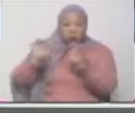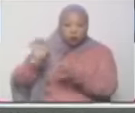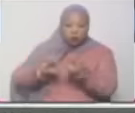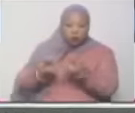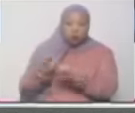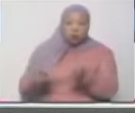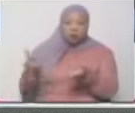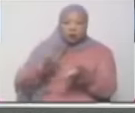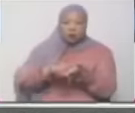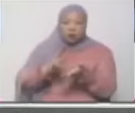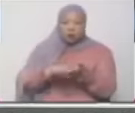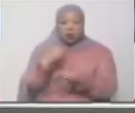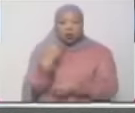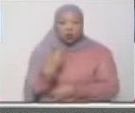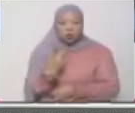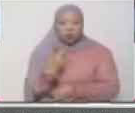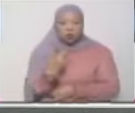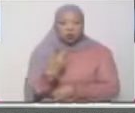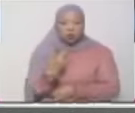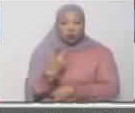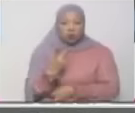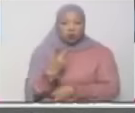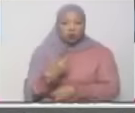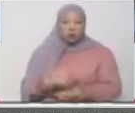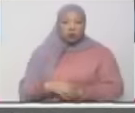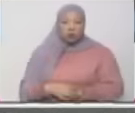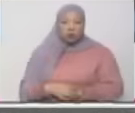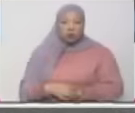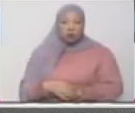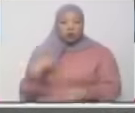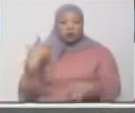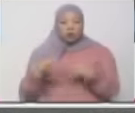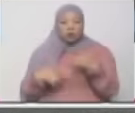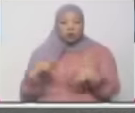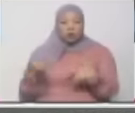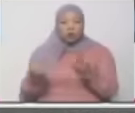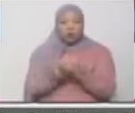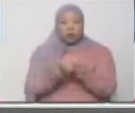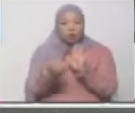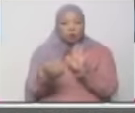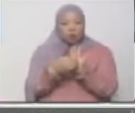repitió en 2 oportunidades el evento del golpe de timón.